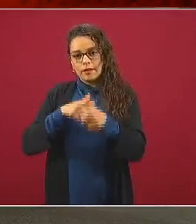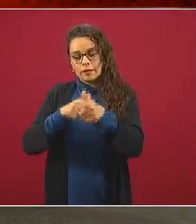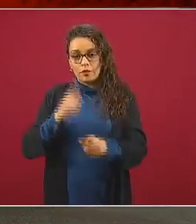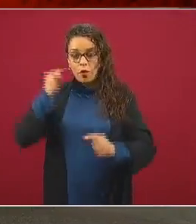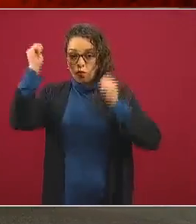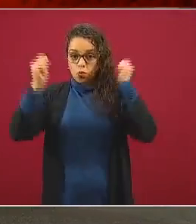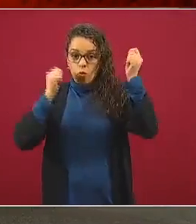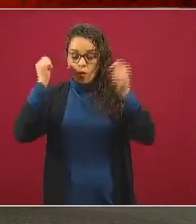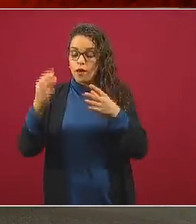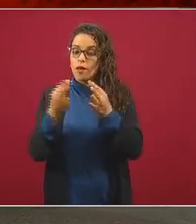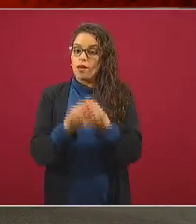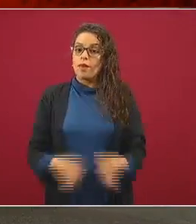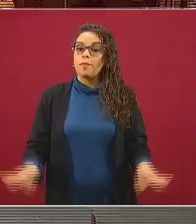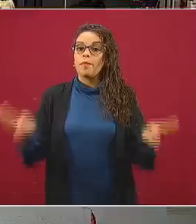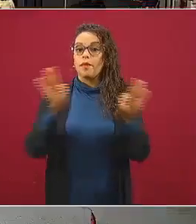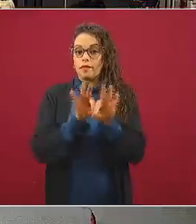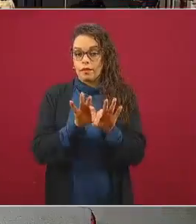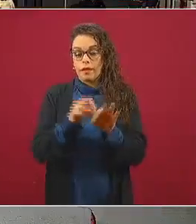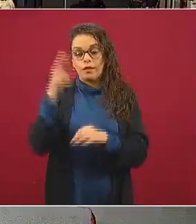importante.